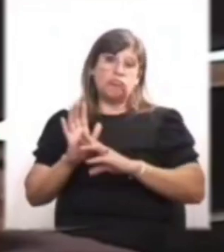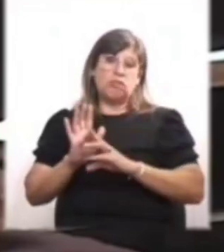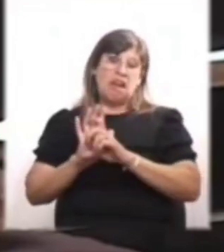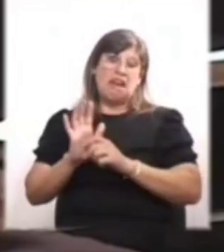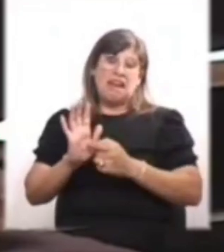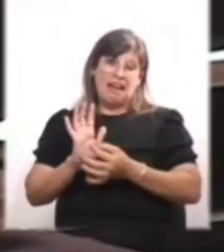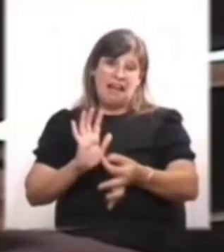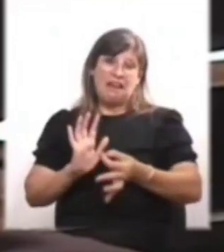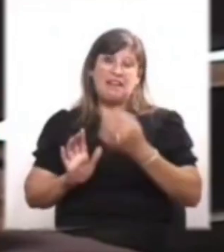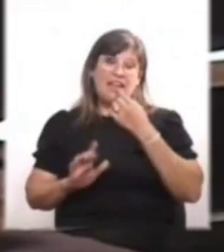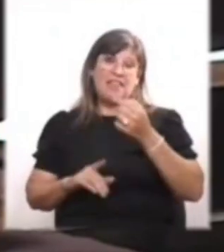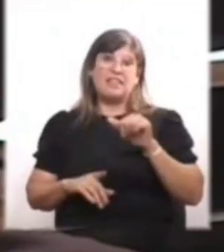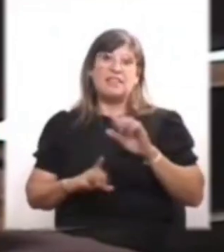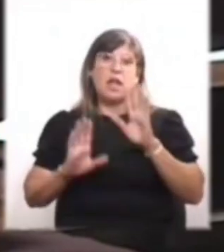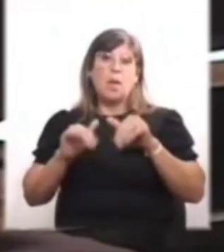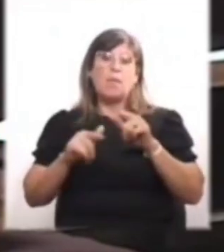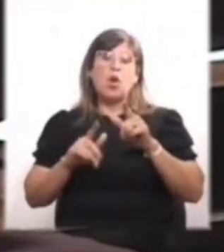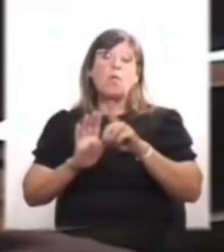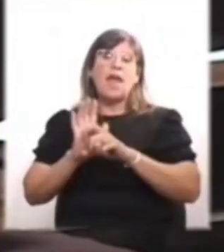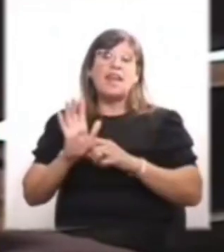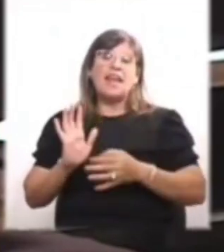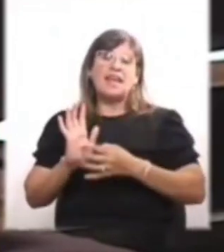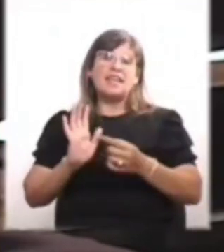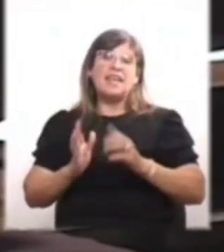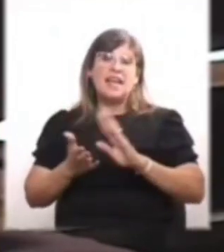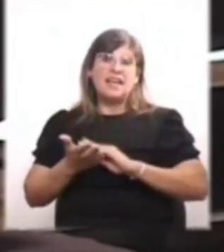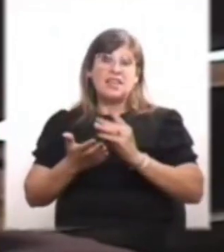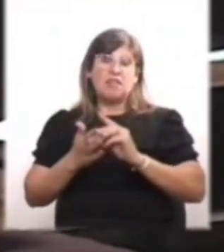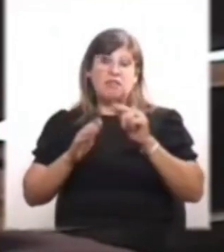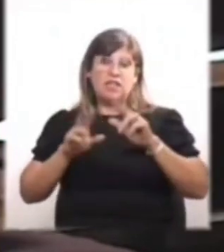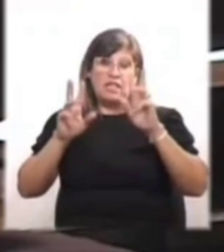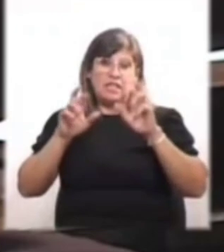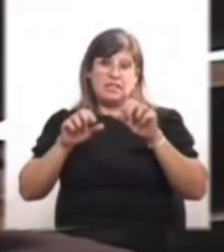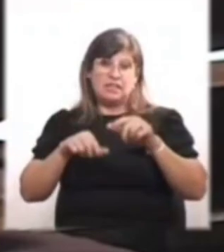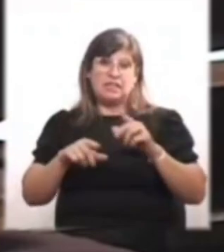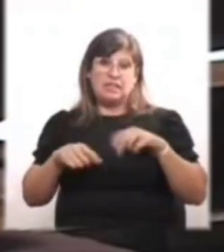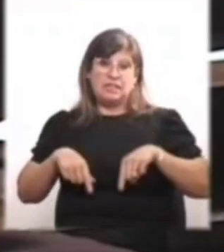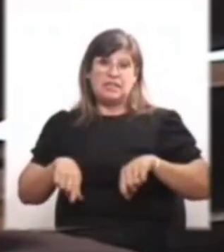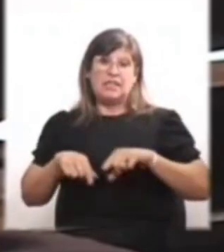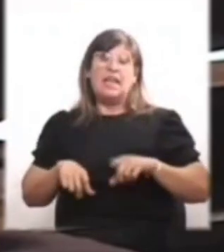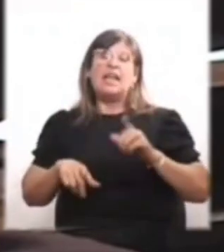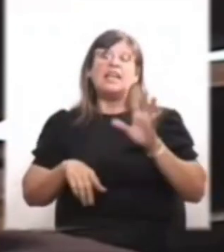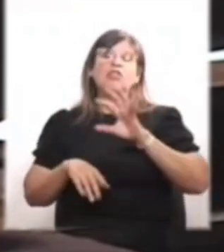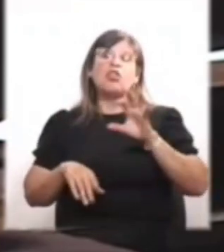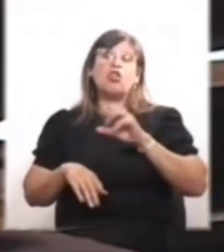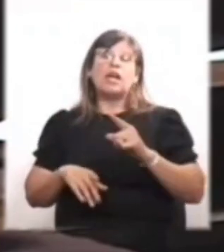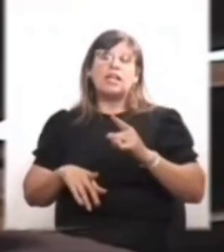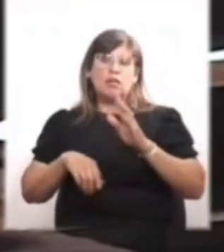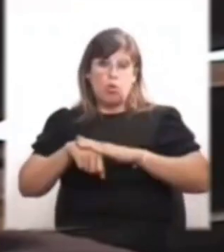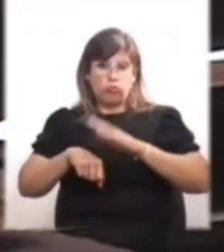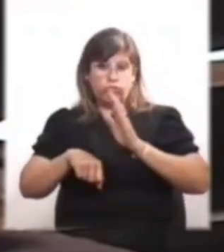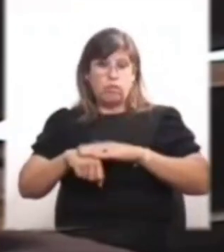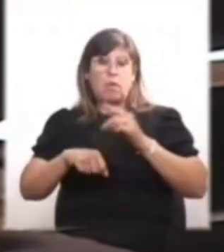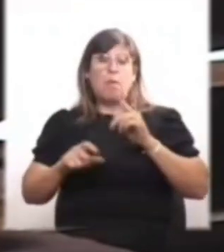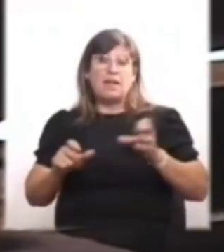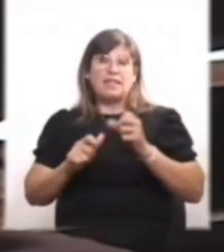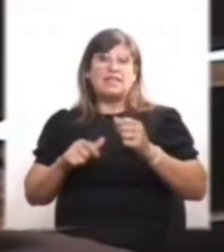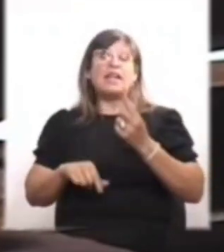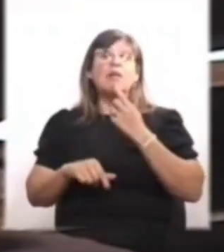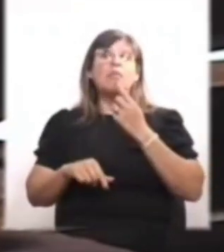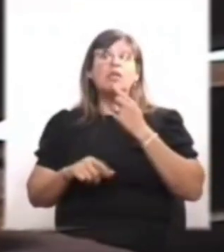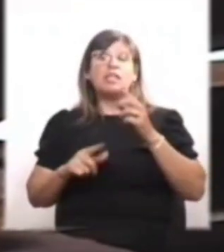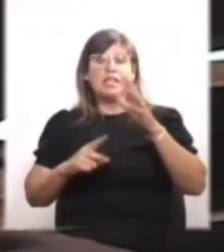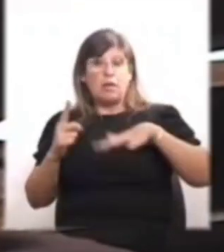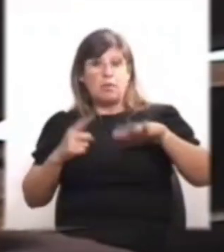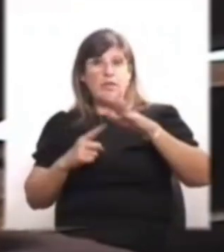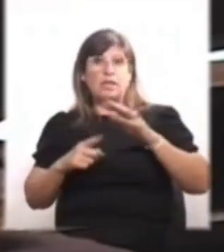debe ser considerada. La propia ley que define esta cartera es el organismo competente para hacer la política ambiental. Voy a saltear todo lo